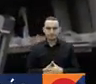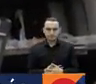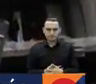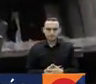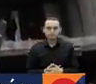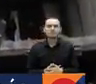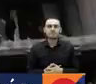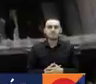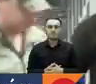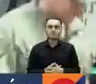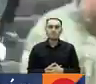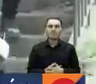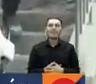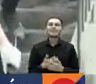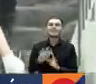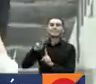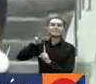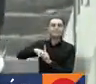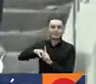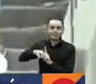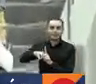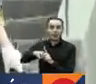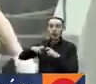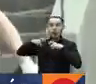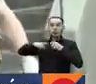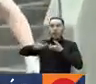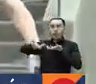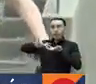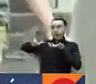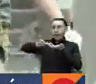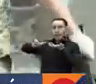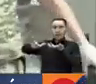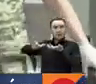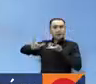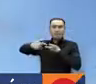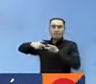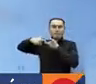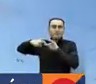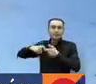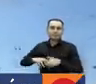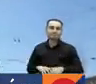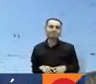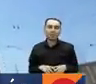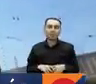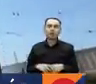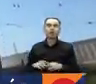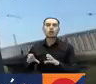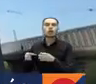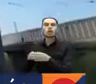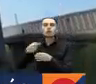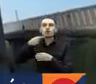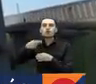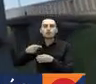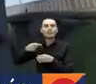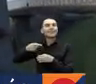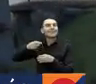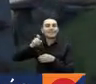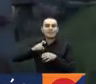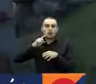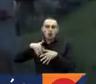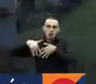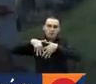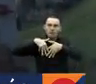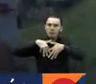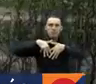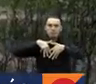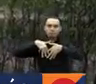El conflicto entra en su tercer mes y las negociaciones diplomáticas están estancadas. Las tropas rusas se han visto obligadas a retroceder en